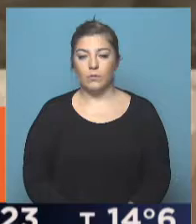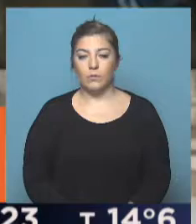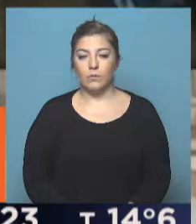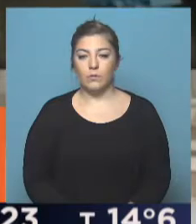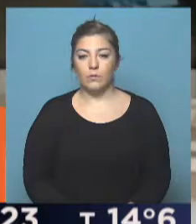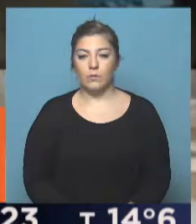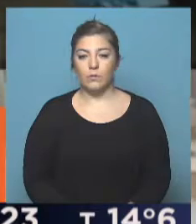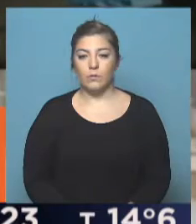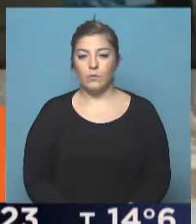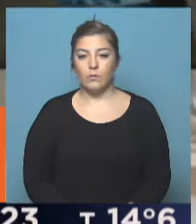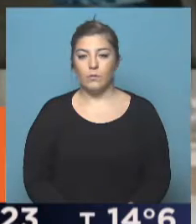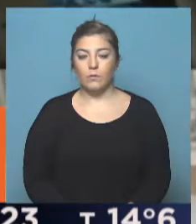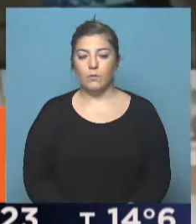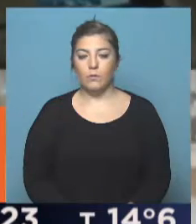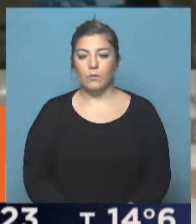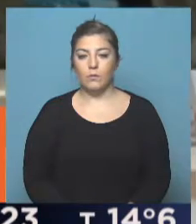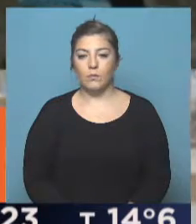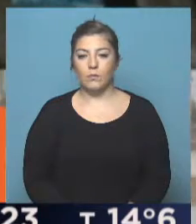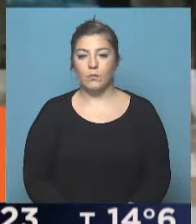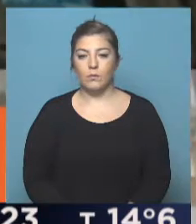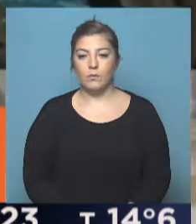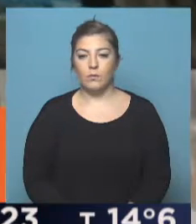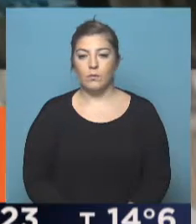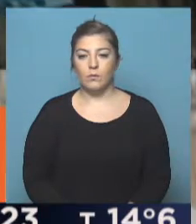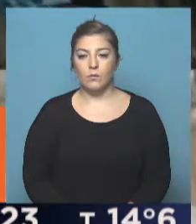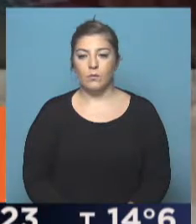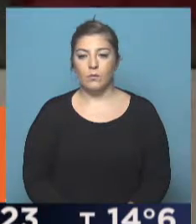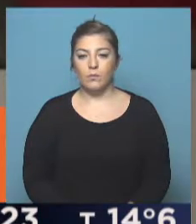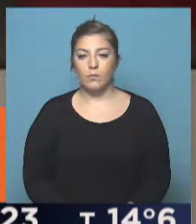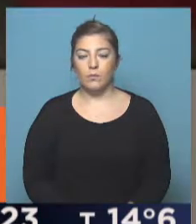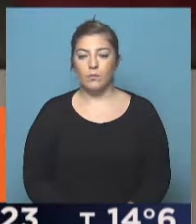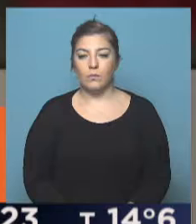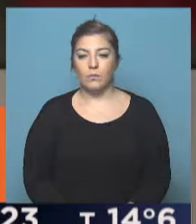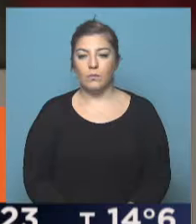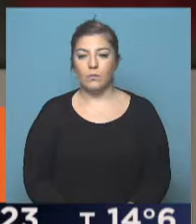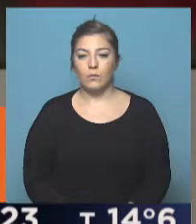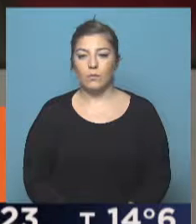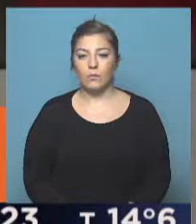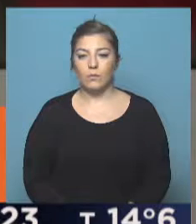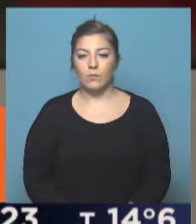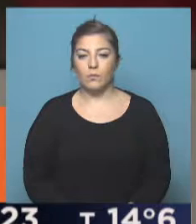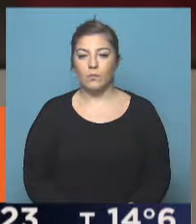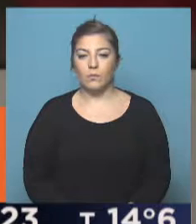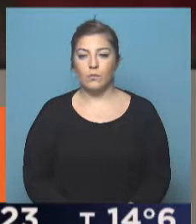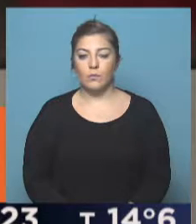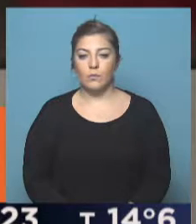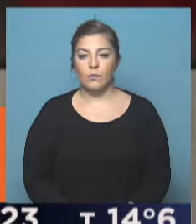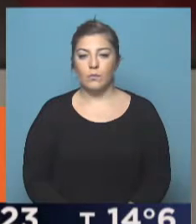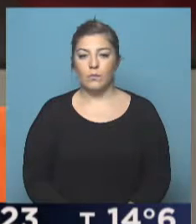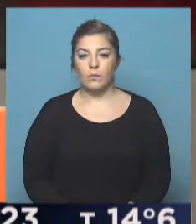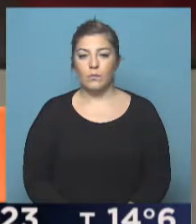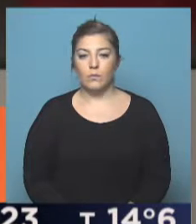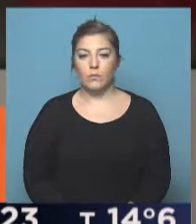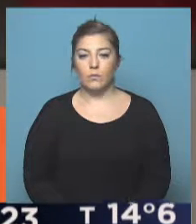fue de firmes y puede tener este respeto entre sus líderes de